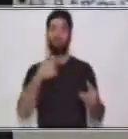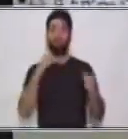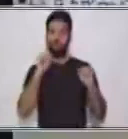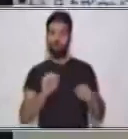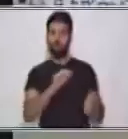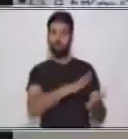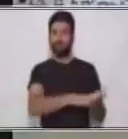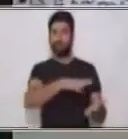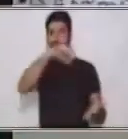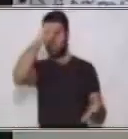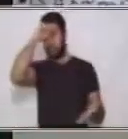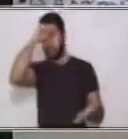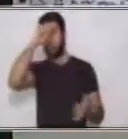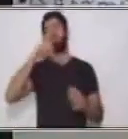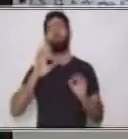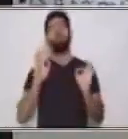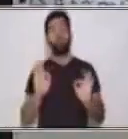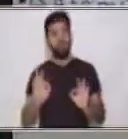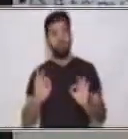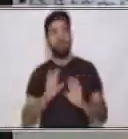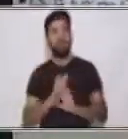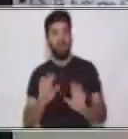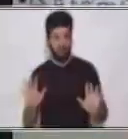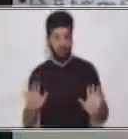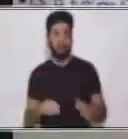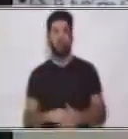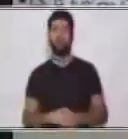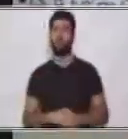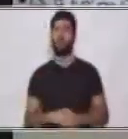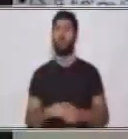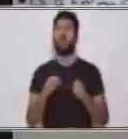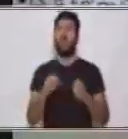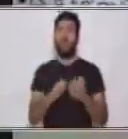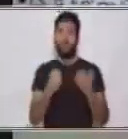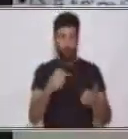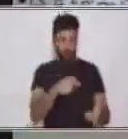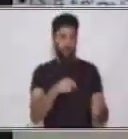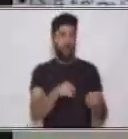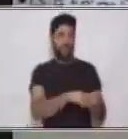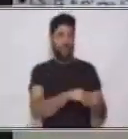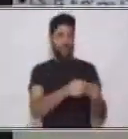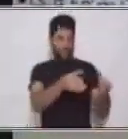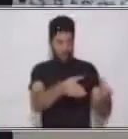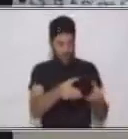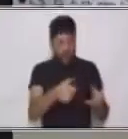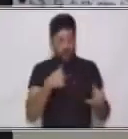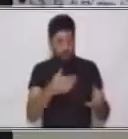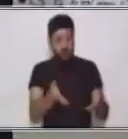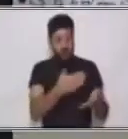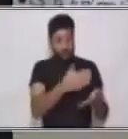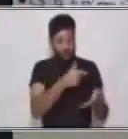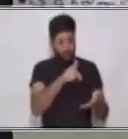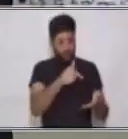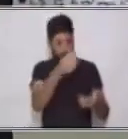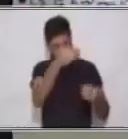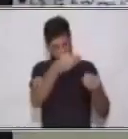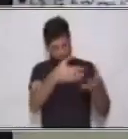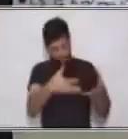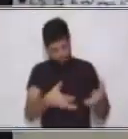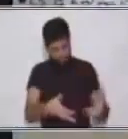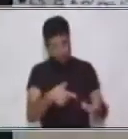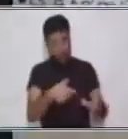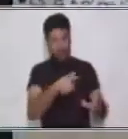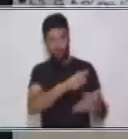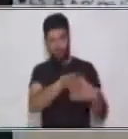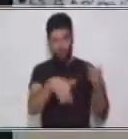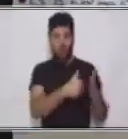decir de que todos estos textos pueden ser, si lo queremos ver de esta forma, como un recipiente en donde está guardado ese conocimiento.